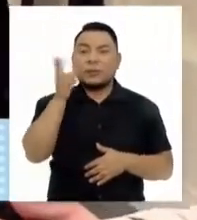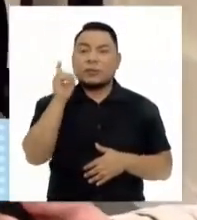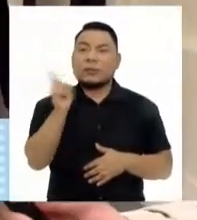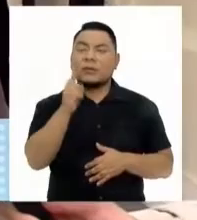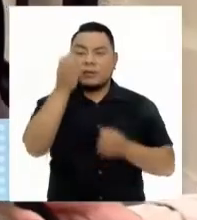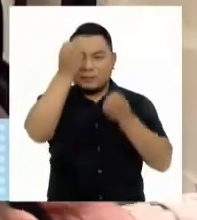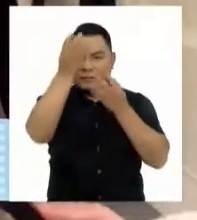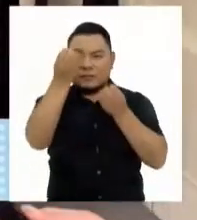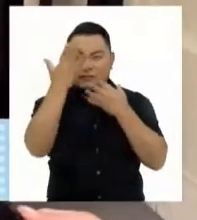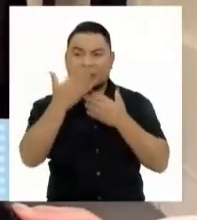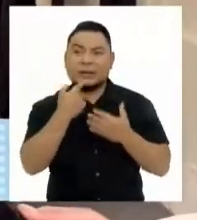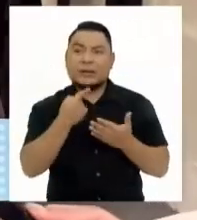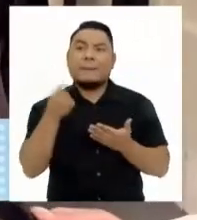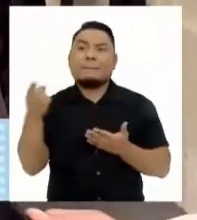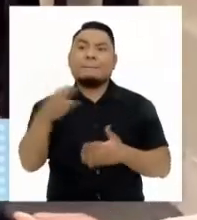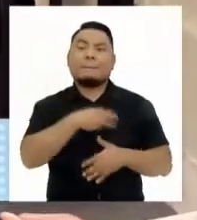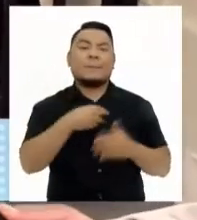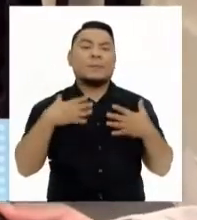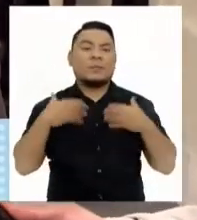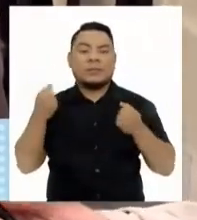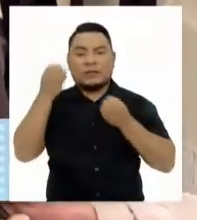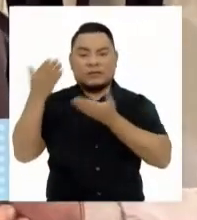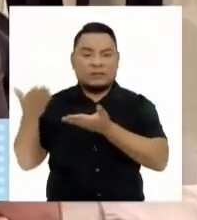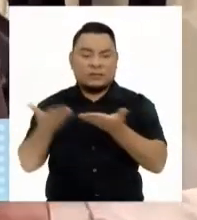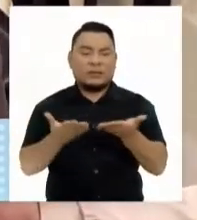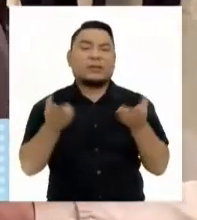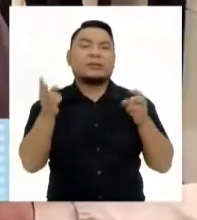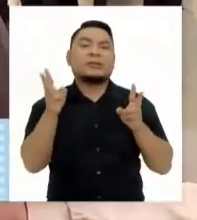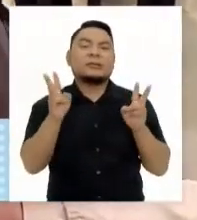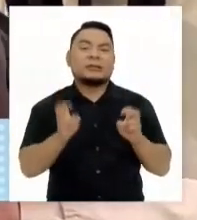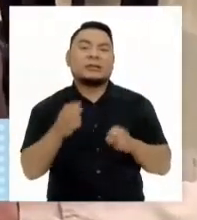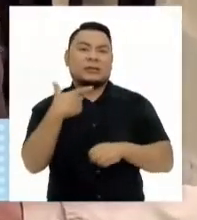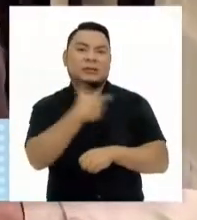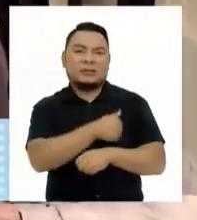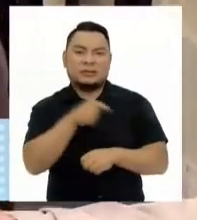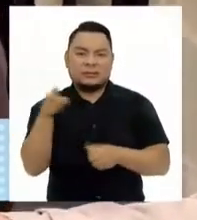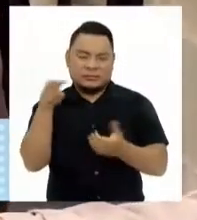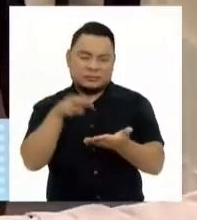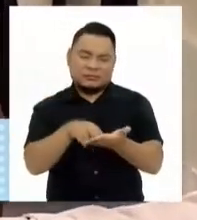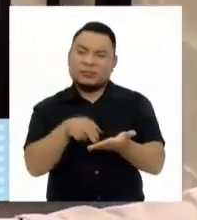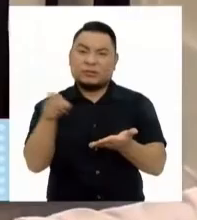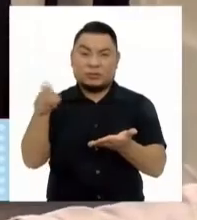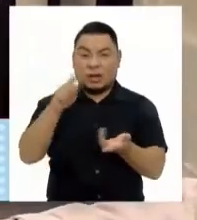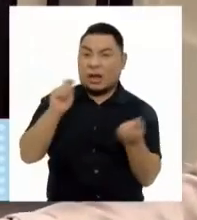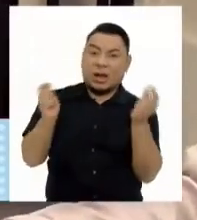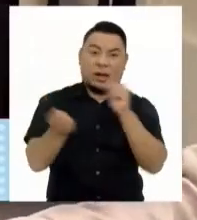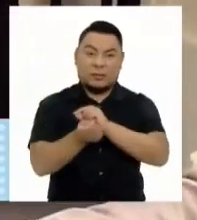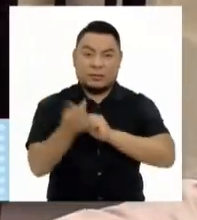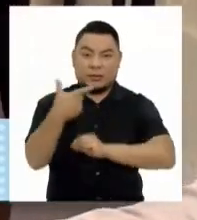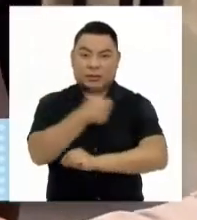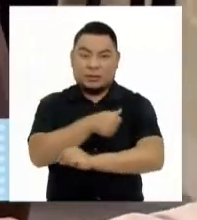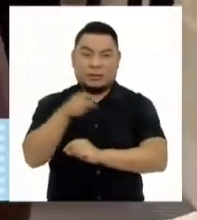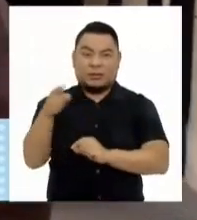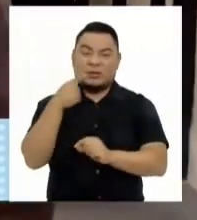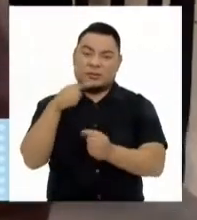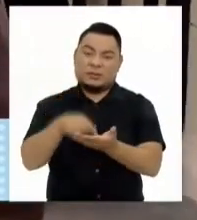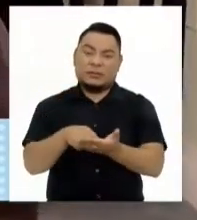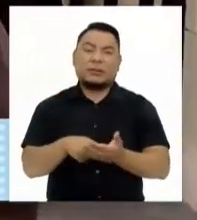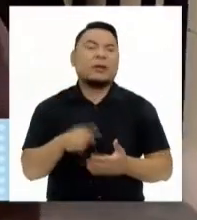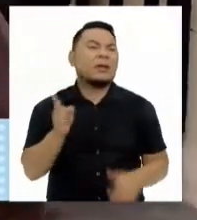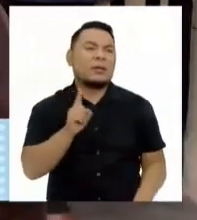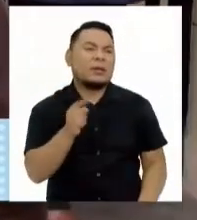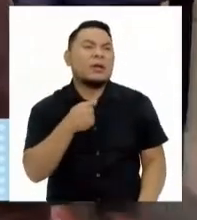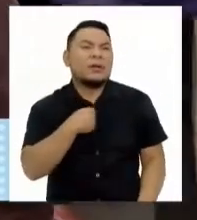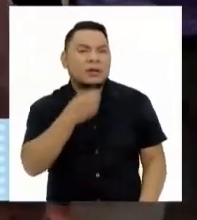un informe grato de parte del Ministerio de Salud respecto al tema de la vacunación. ¿Ustedes entonces cambiarían la estrategia de vacunación? No es que no hemos